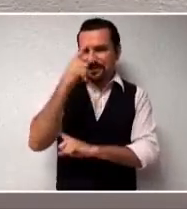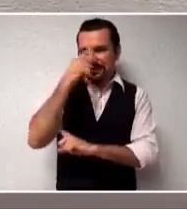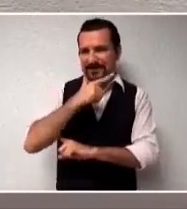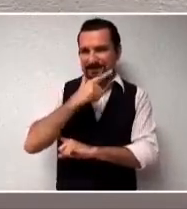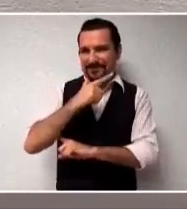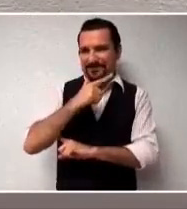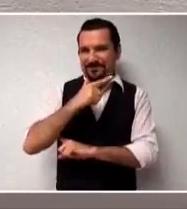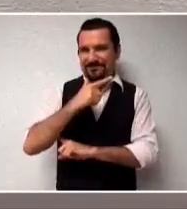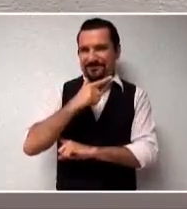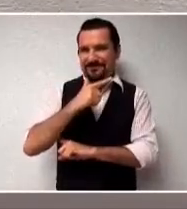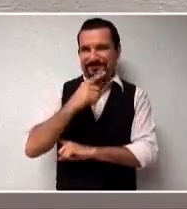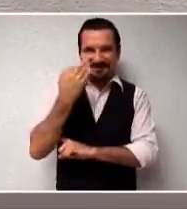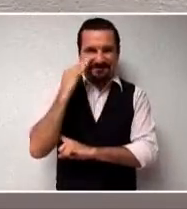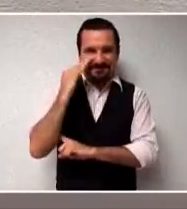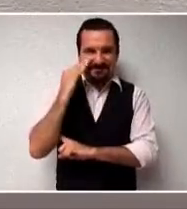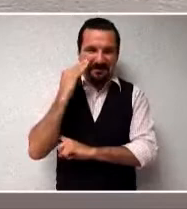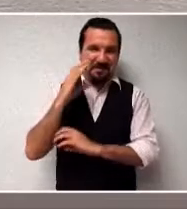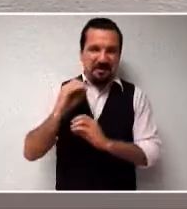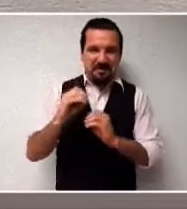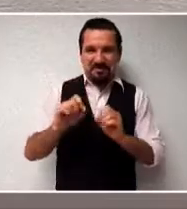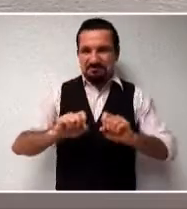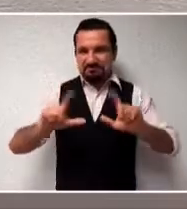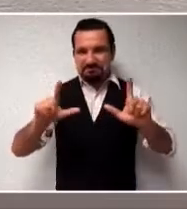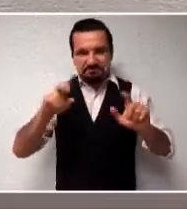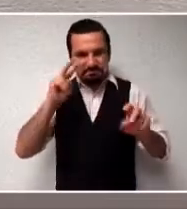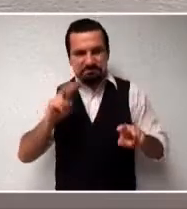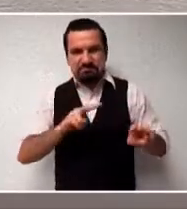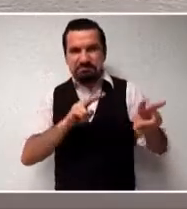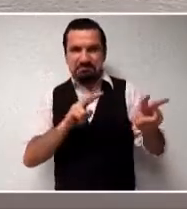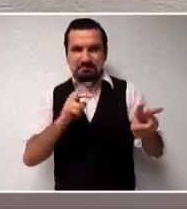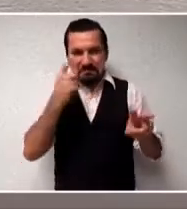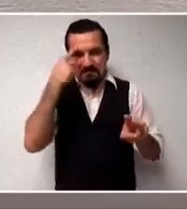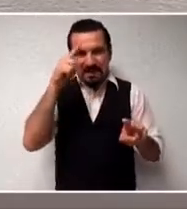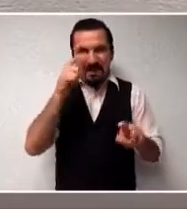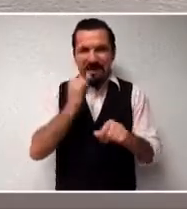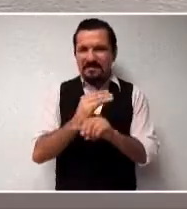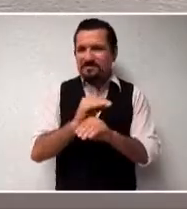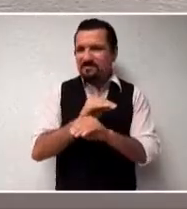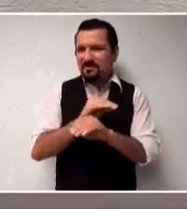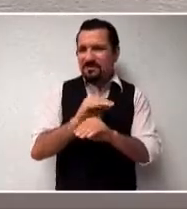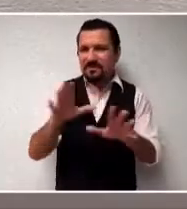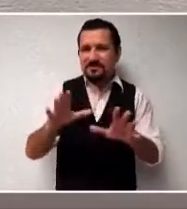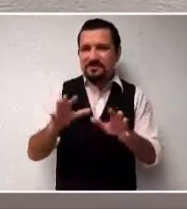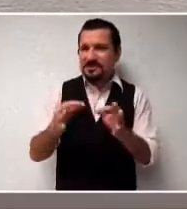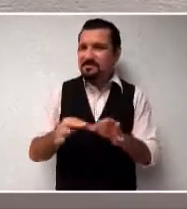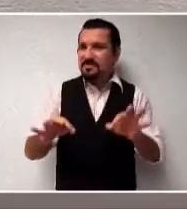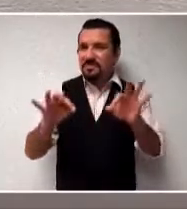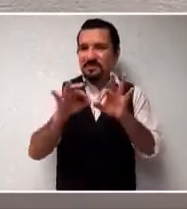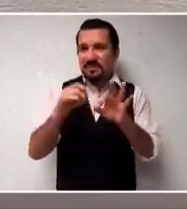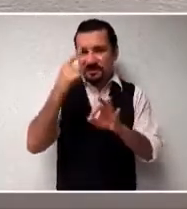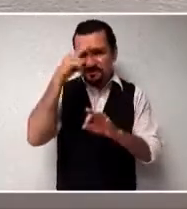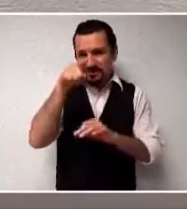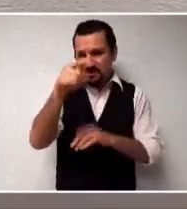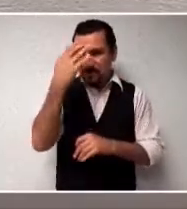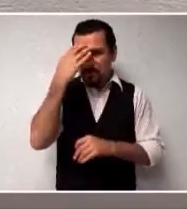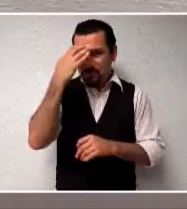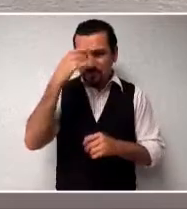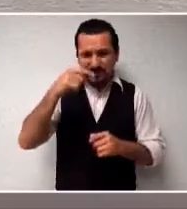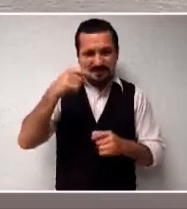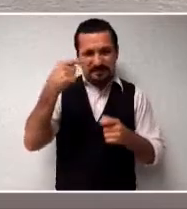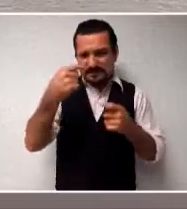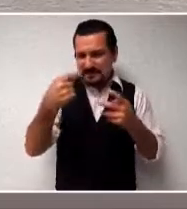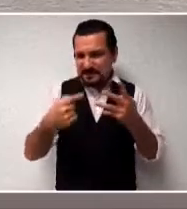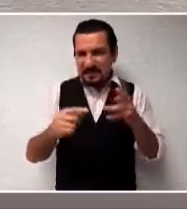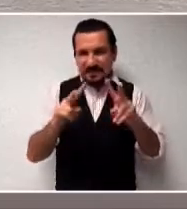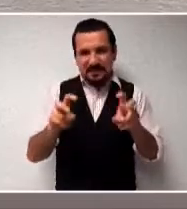para nosotros es importante darse a conocer absolutamente todo lo que sucede sobre el kobe 19